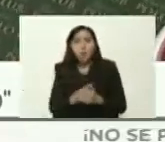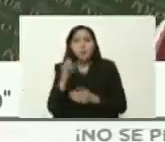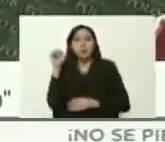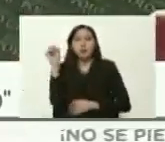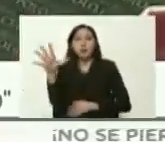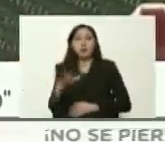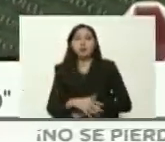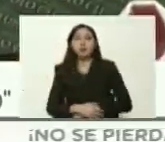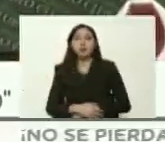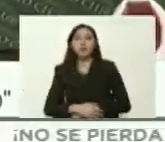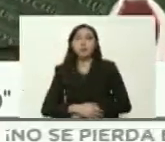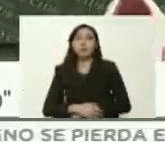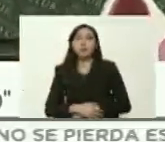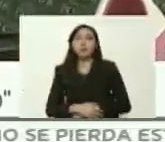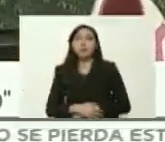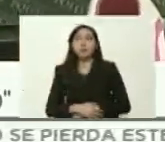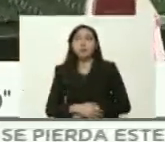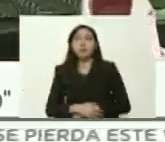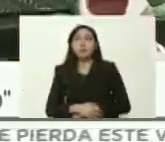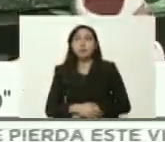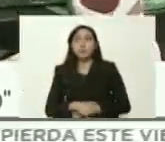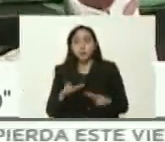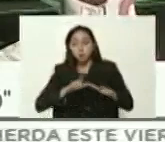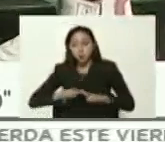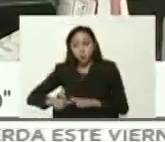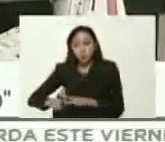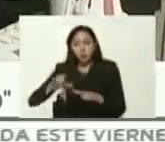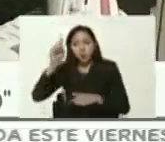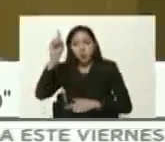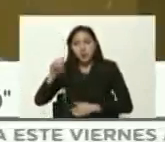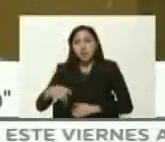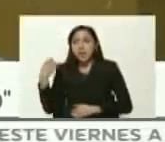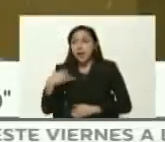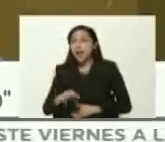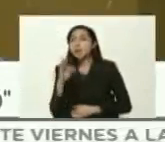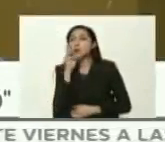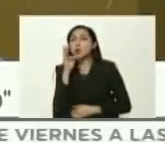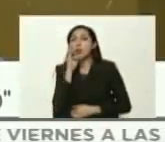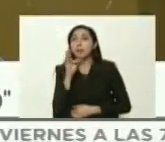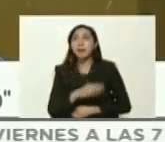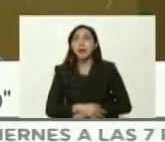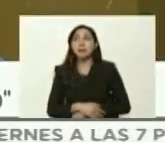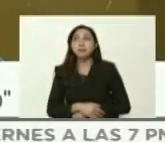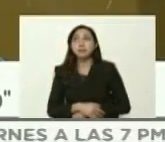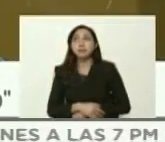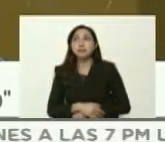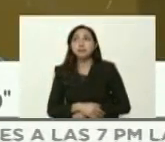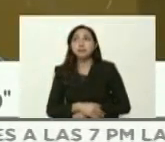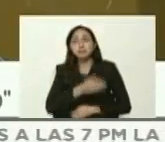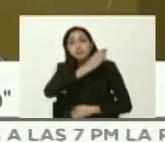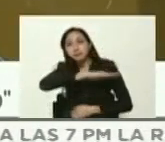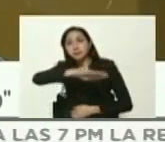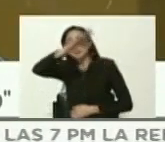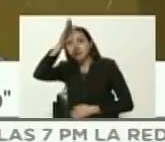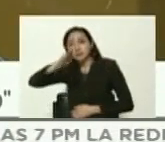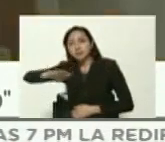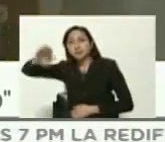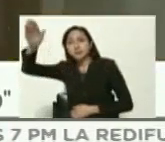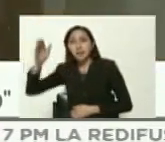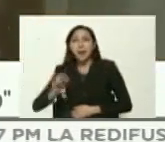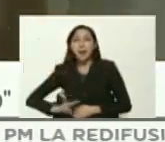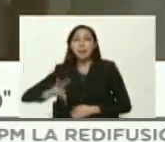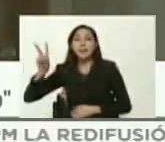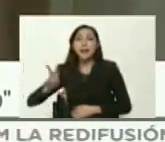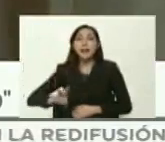hemos encontrado aquí que en este lugar también, presidente, todavía está en esta parte más alta de la parroquia La Vega,